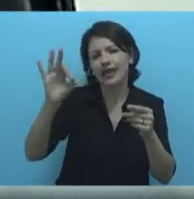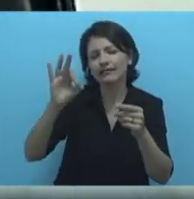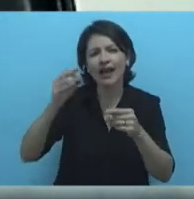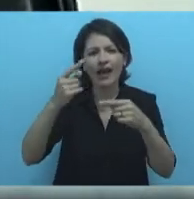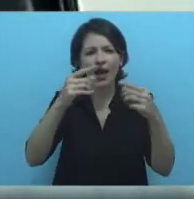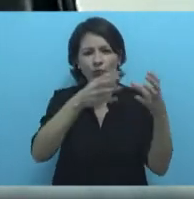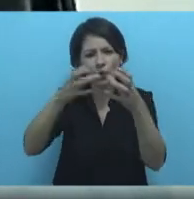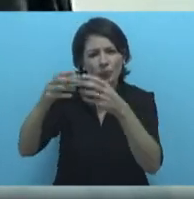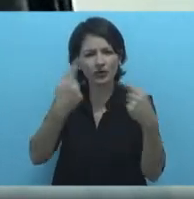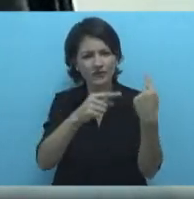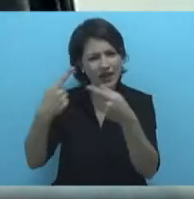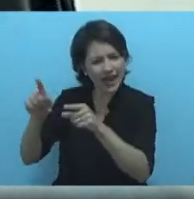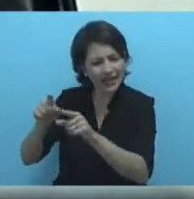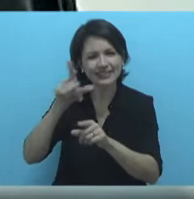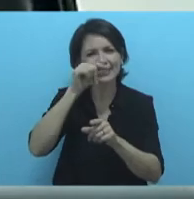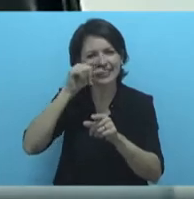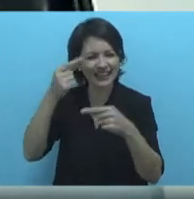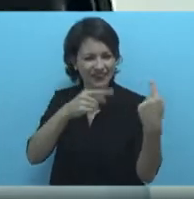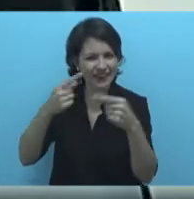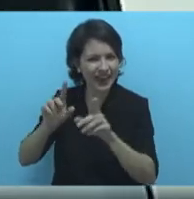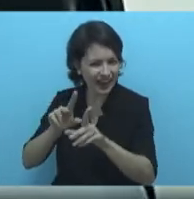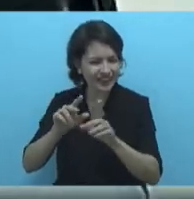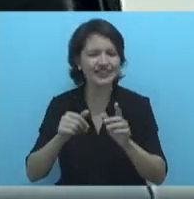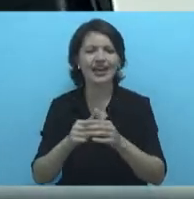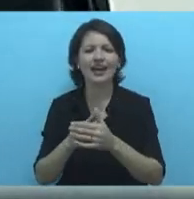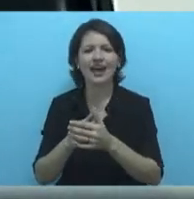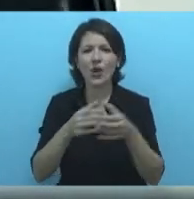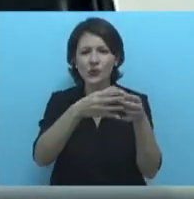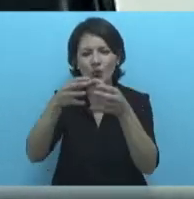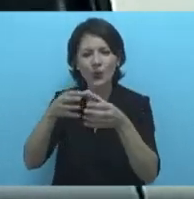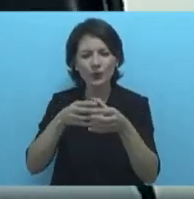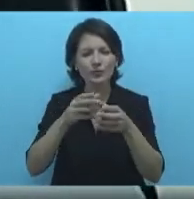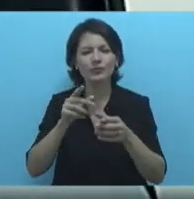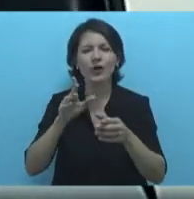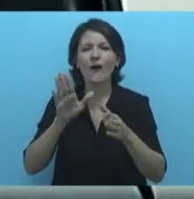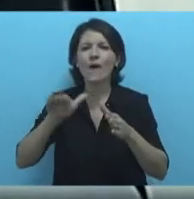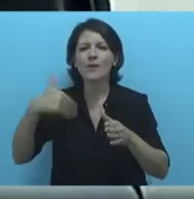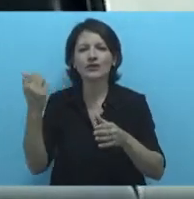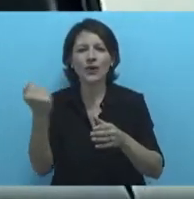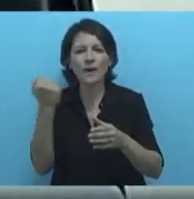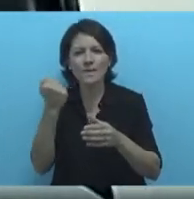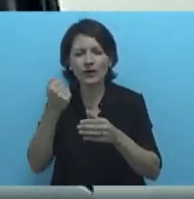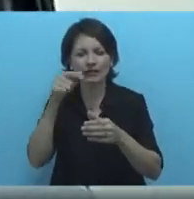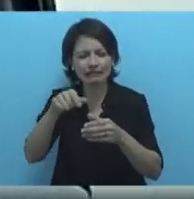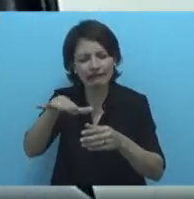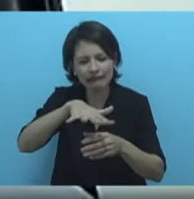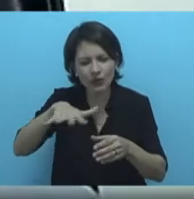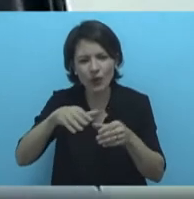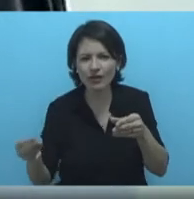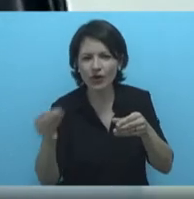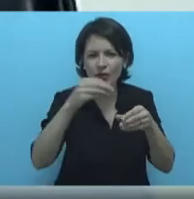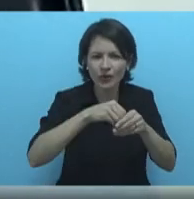vemos una importancia fundamental en poder incorporar a la ley 12.175